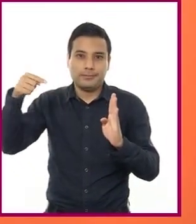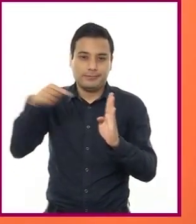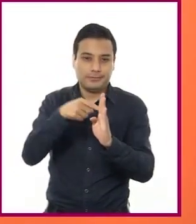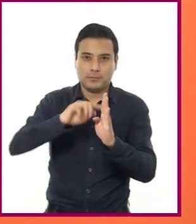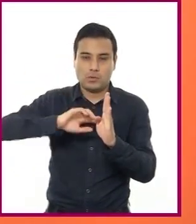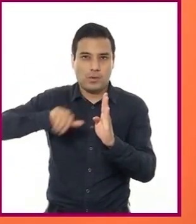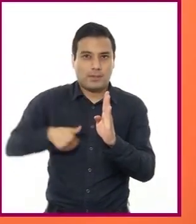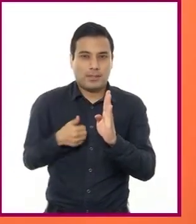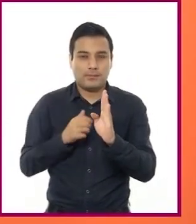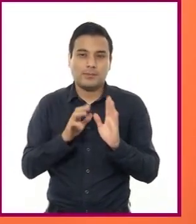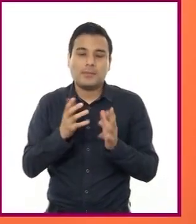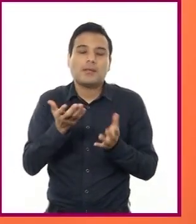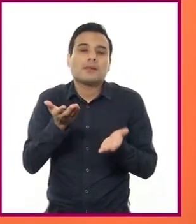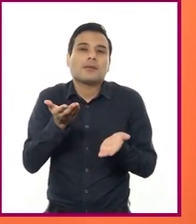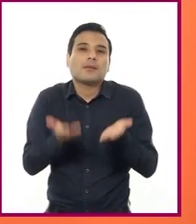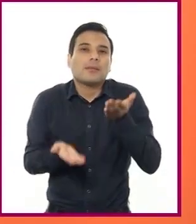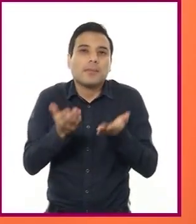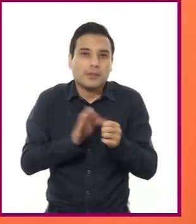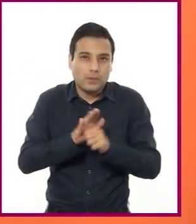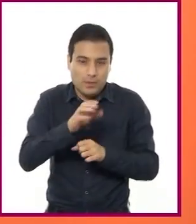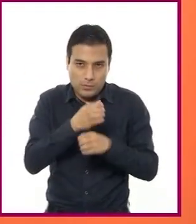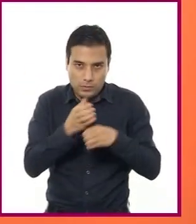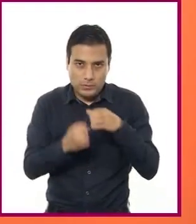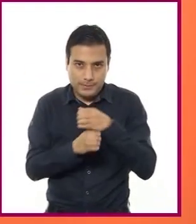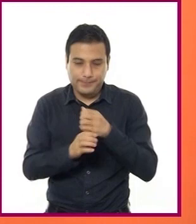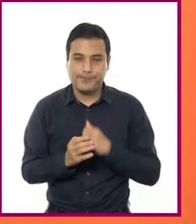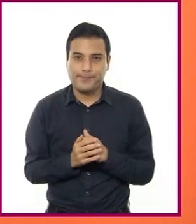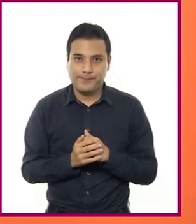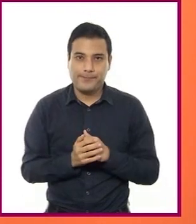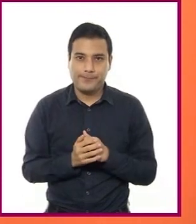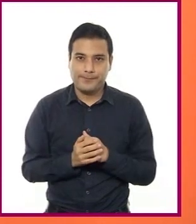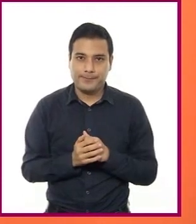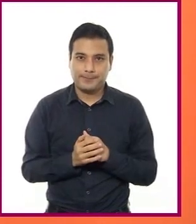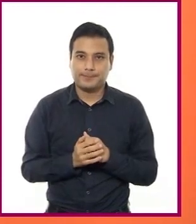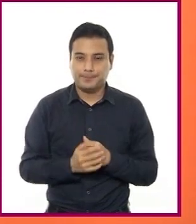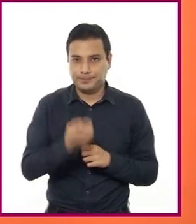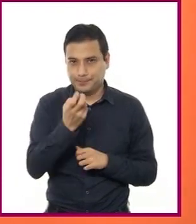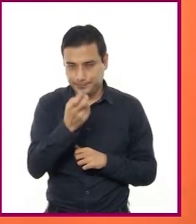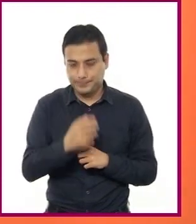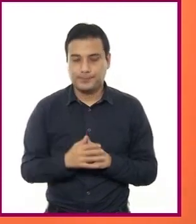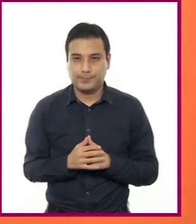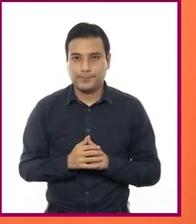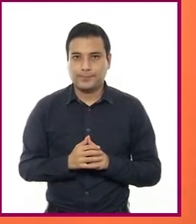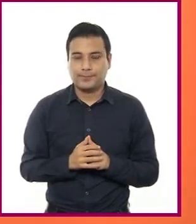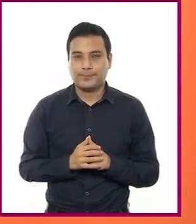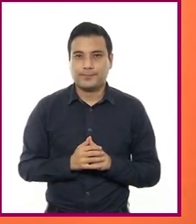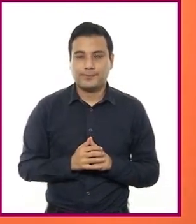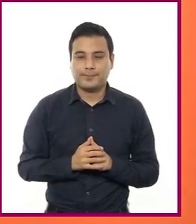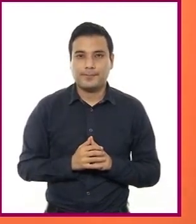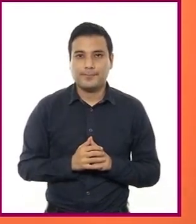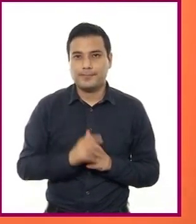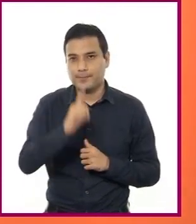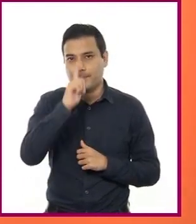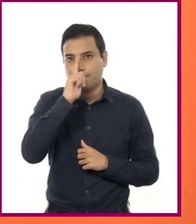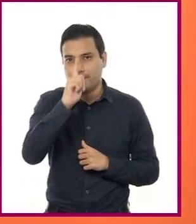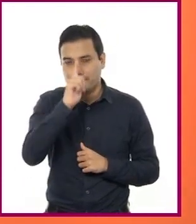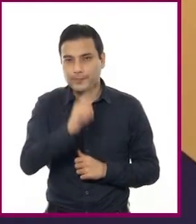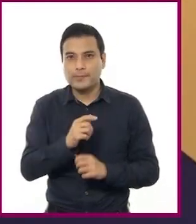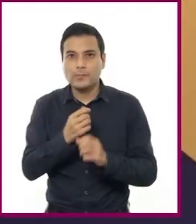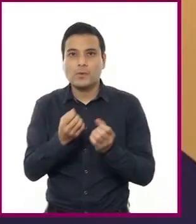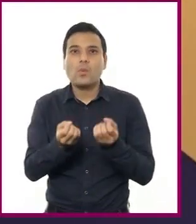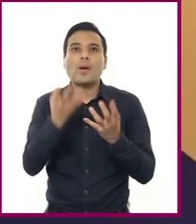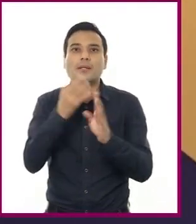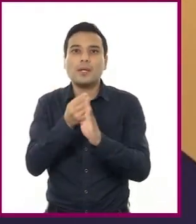la luz con el objeto en cuestión. Variará la proporción de luz que sea reflejada, transmitida o